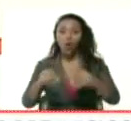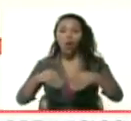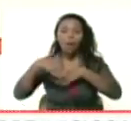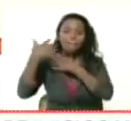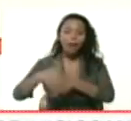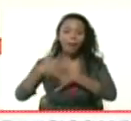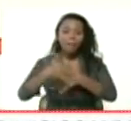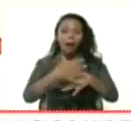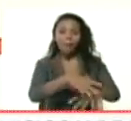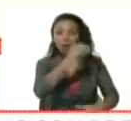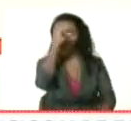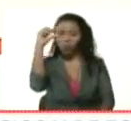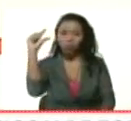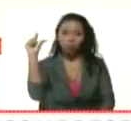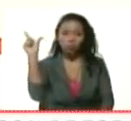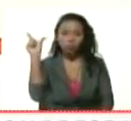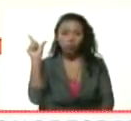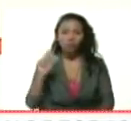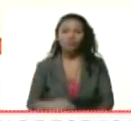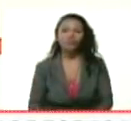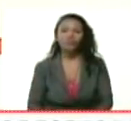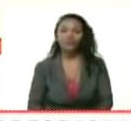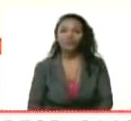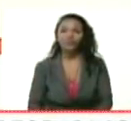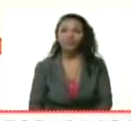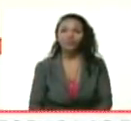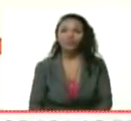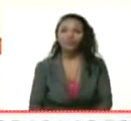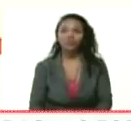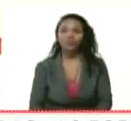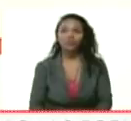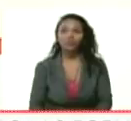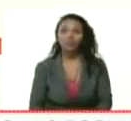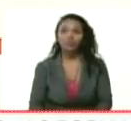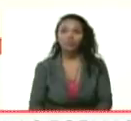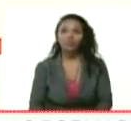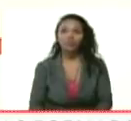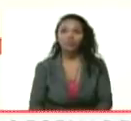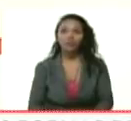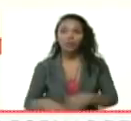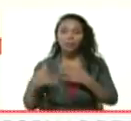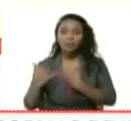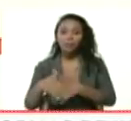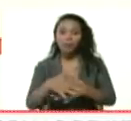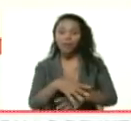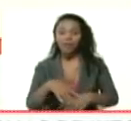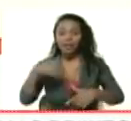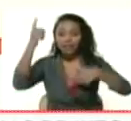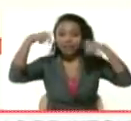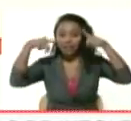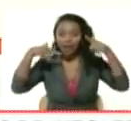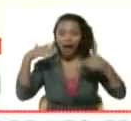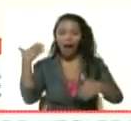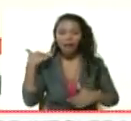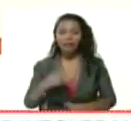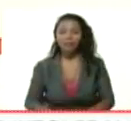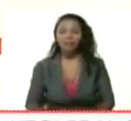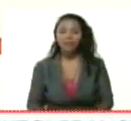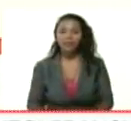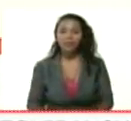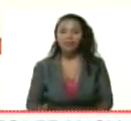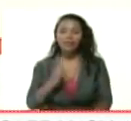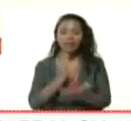del Partido Socialista Unido de Venezuela, partido del comandante Chávez. Como todos los